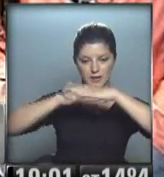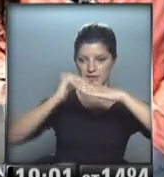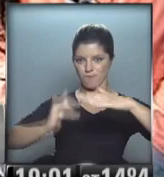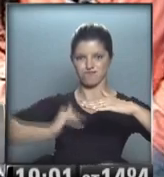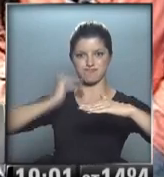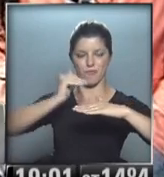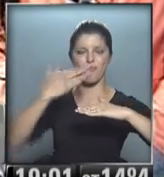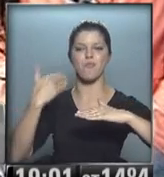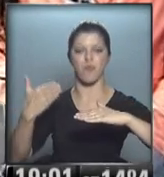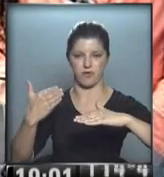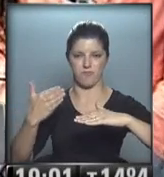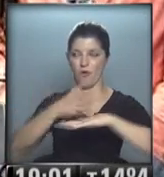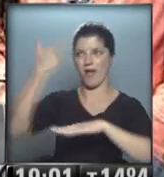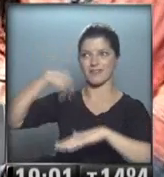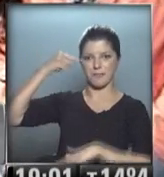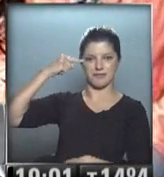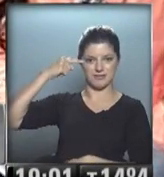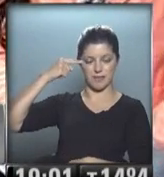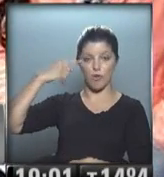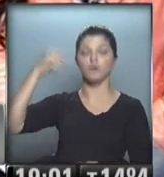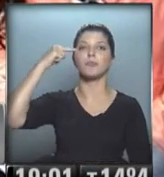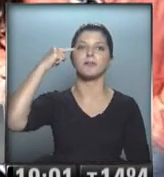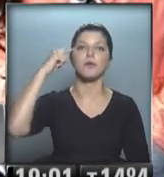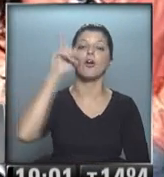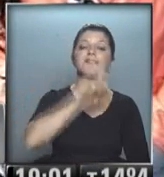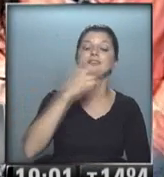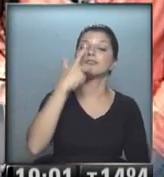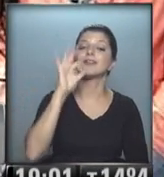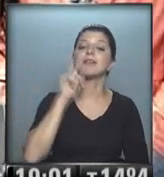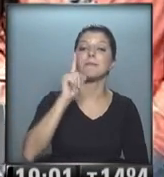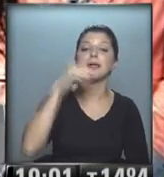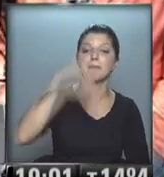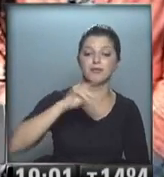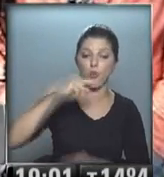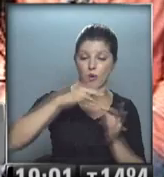propuesto al inicio de la gestión de cubrir 130.000 metros cuadrados, que era el déficit de 30